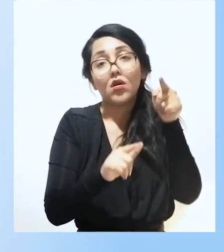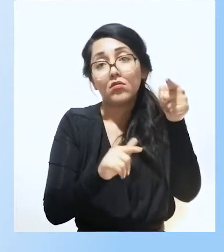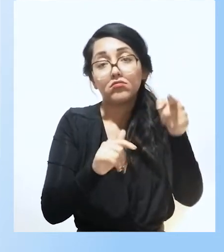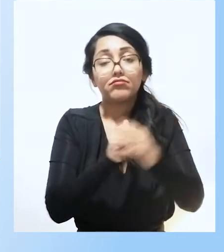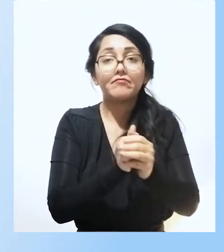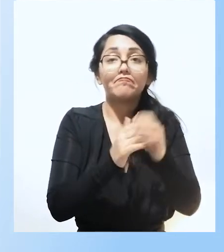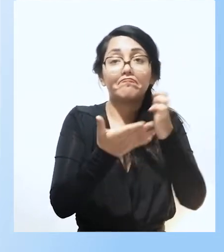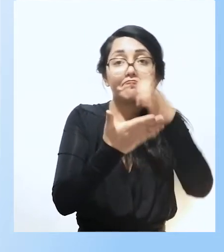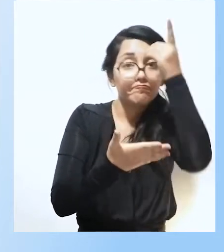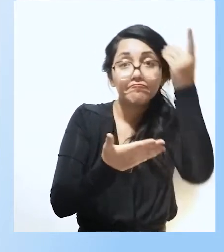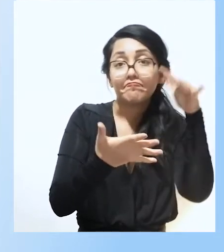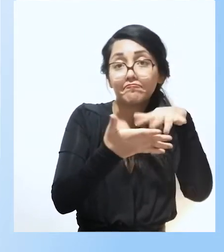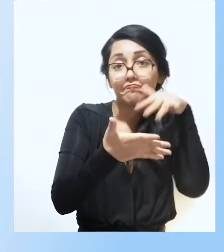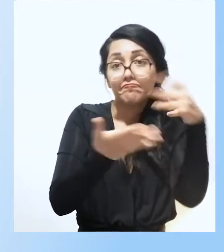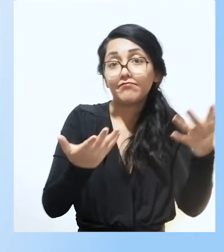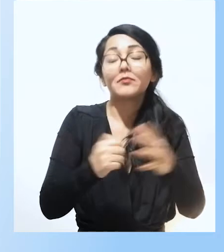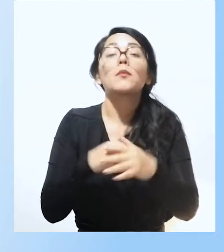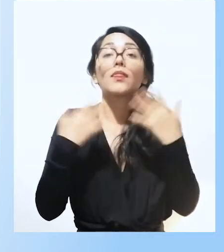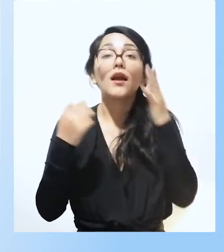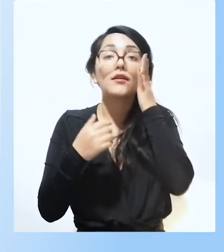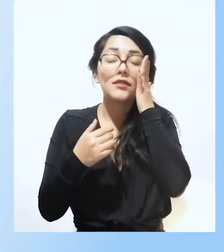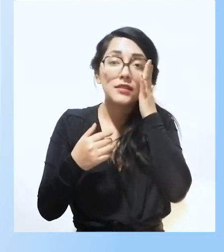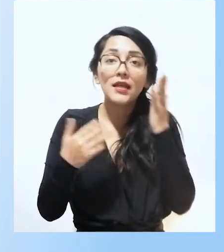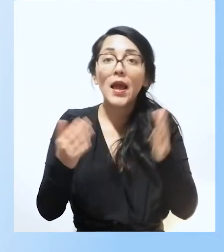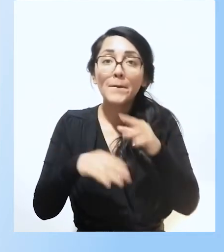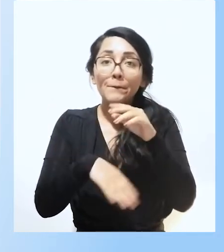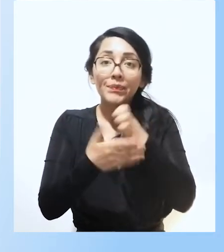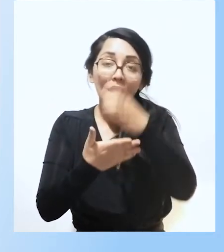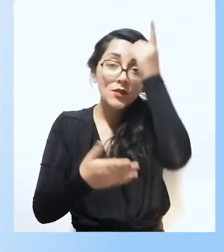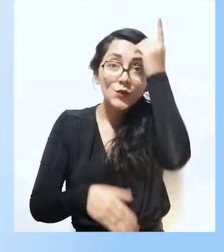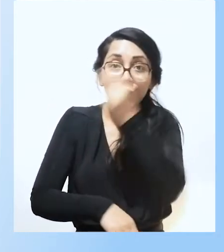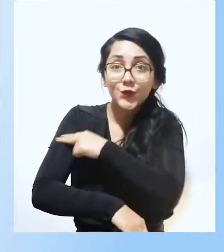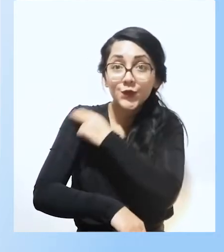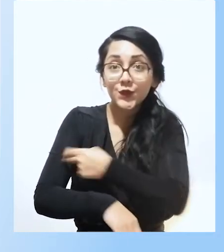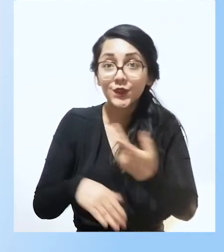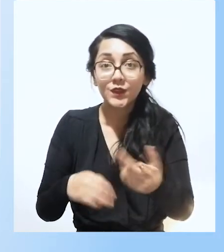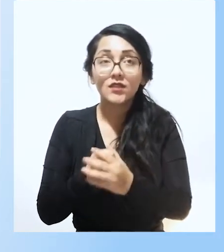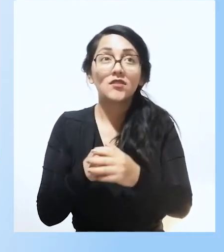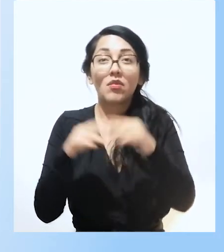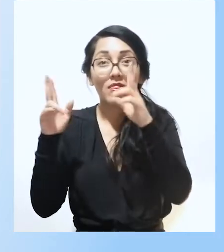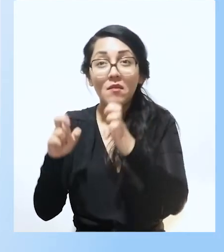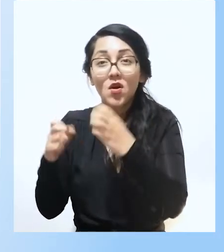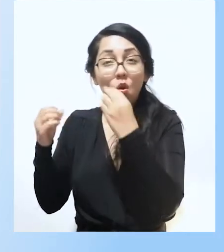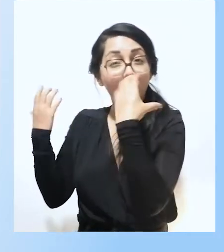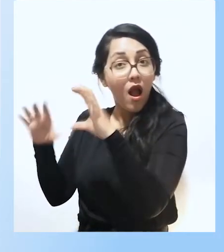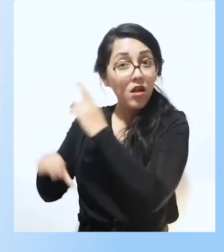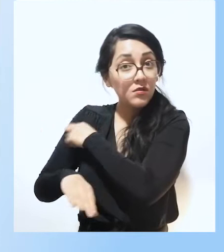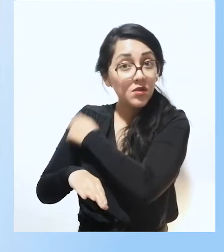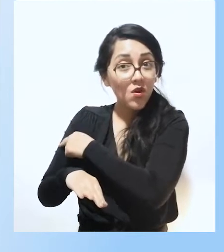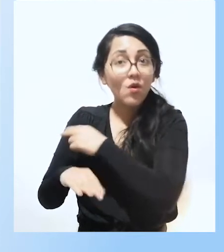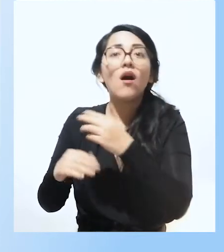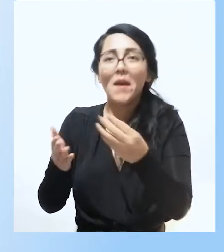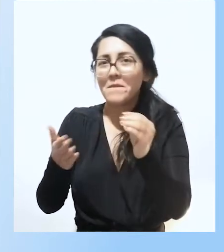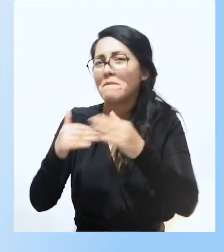su educación. Entendemos que la pedagogía hospitalaria es más que simplemente aulas hospitalarias, ¿no? Y este